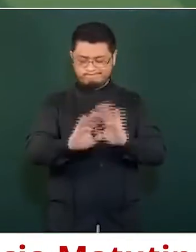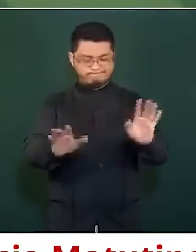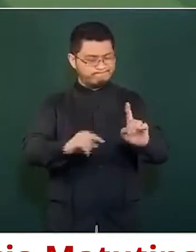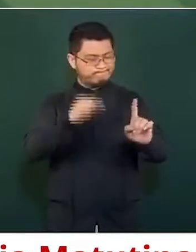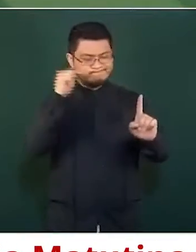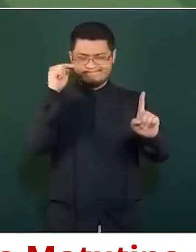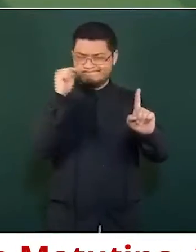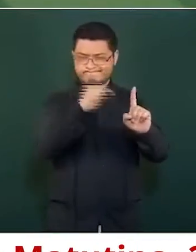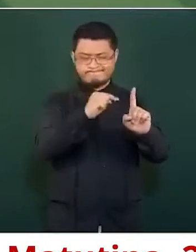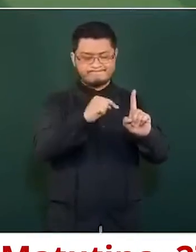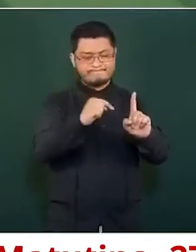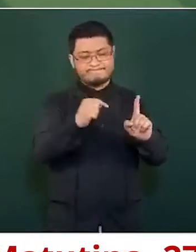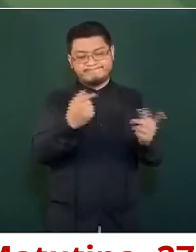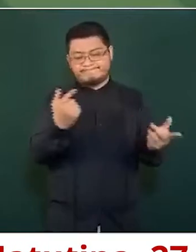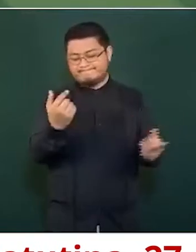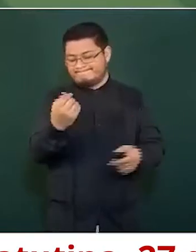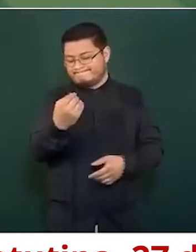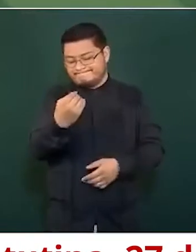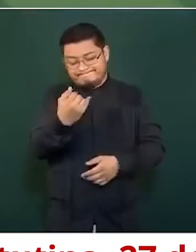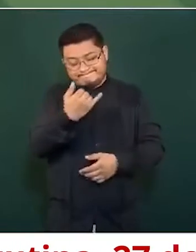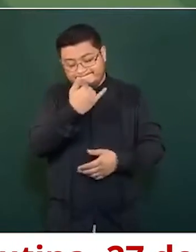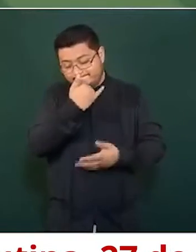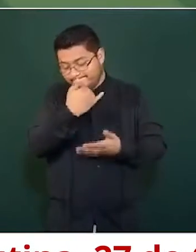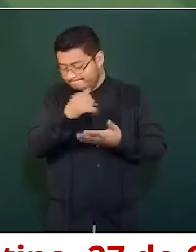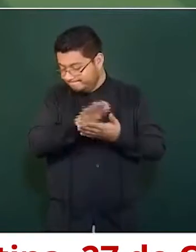este lamentable